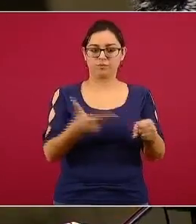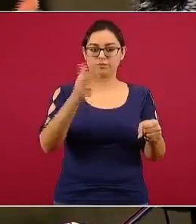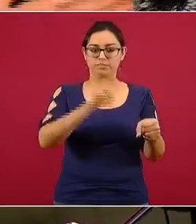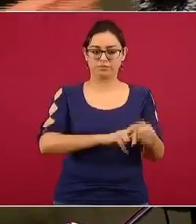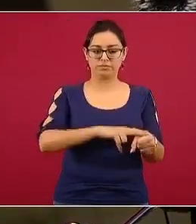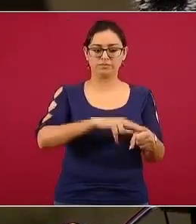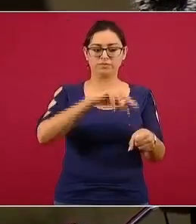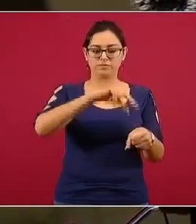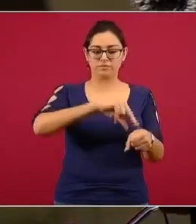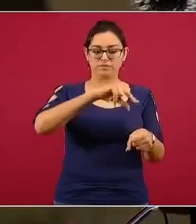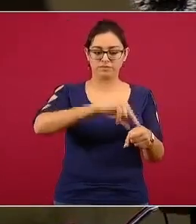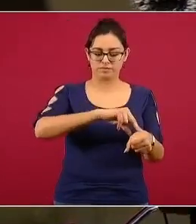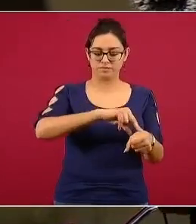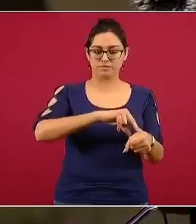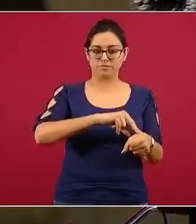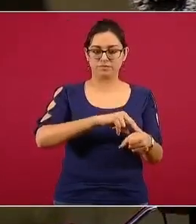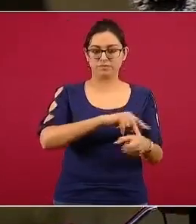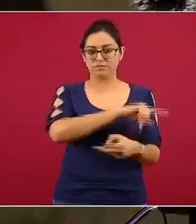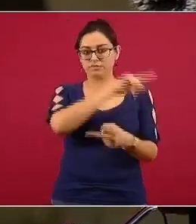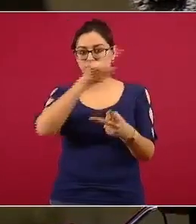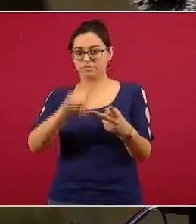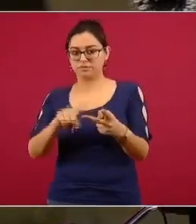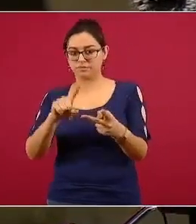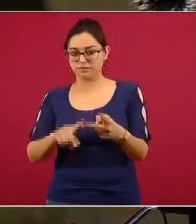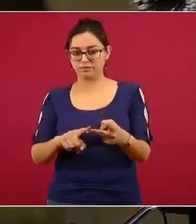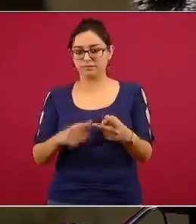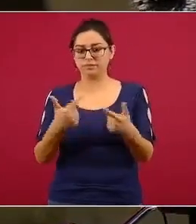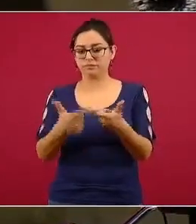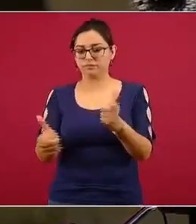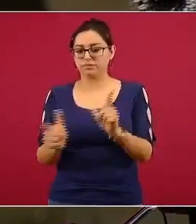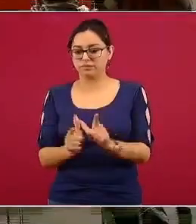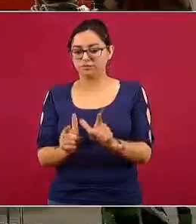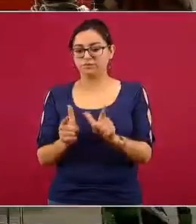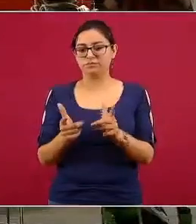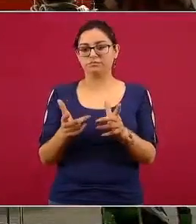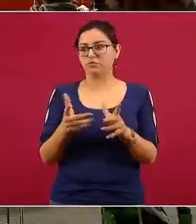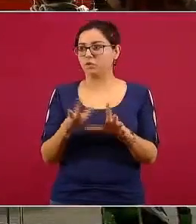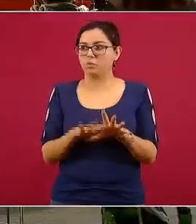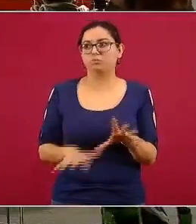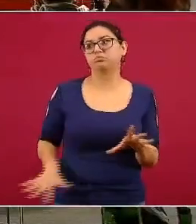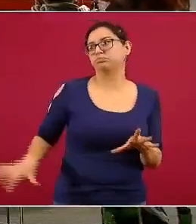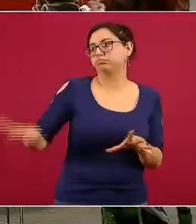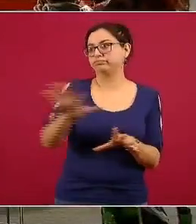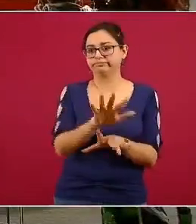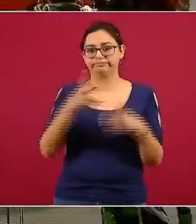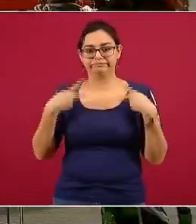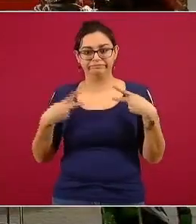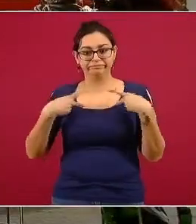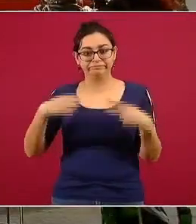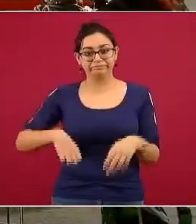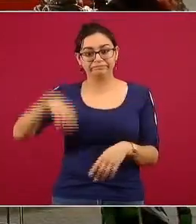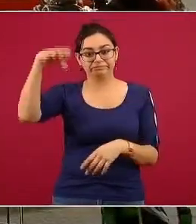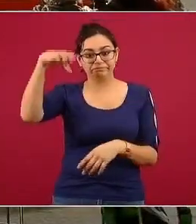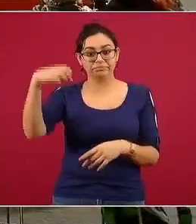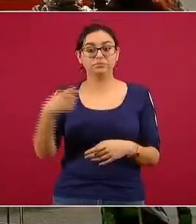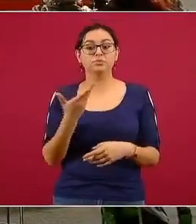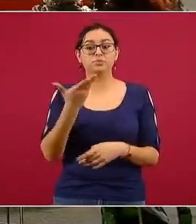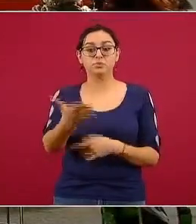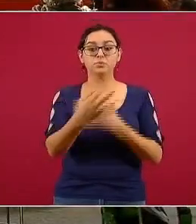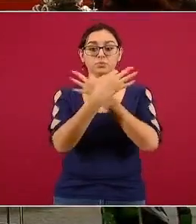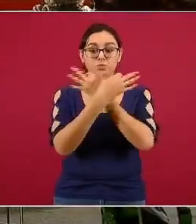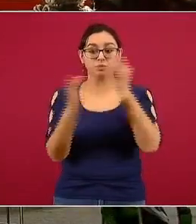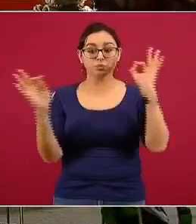atiende, siguen este tipo de pacientes. ¿Cuál sería el mensaje para ellos? Gracias. Sí, no